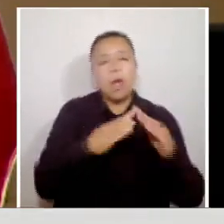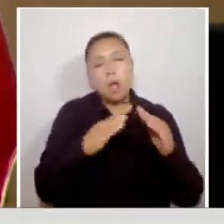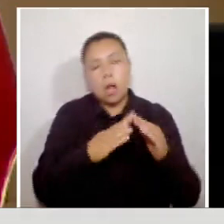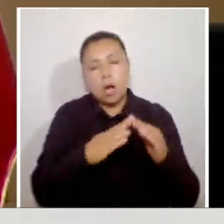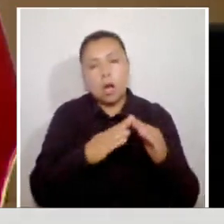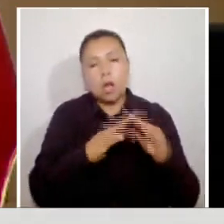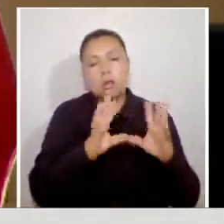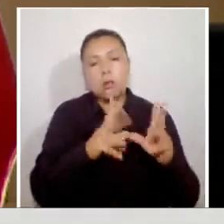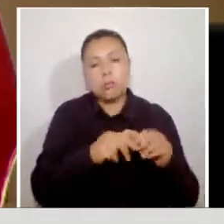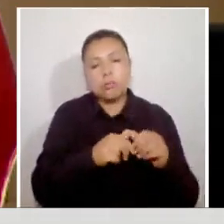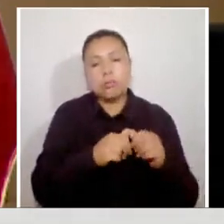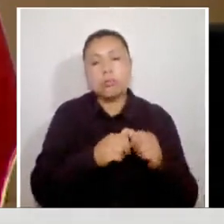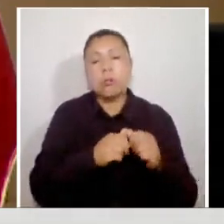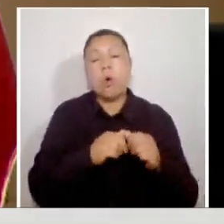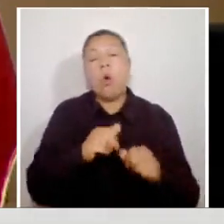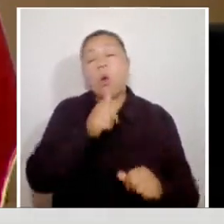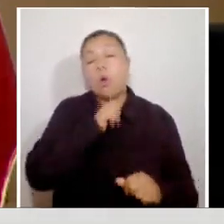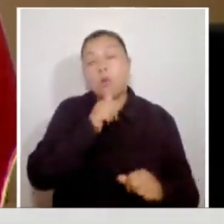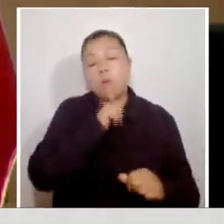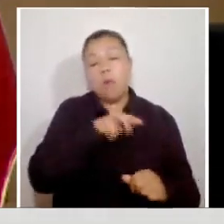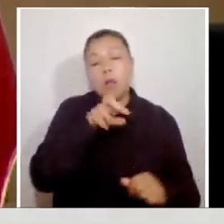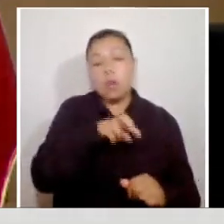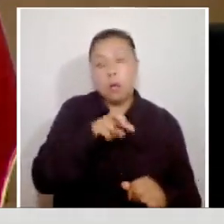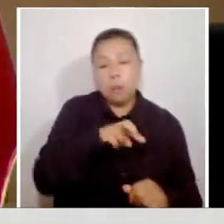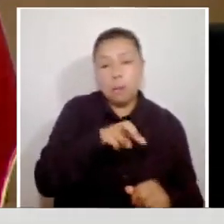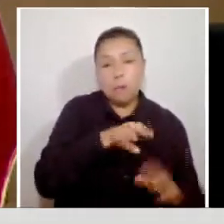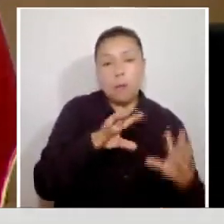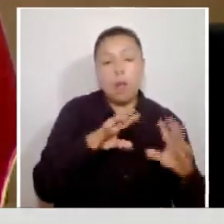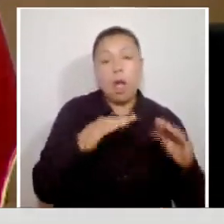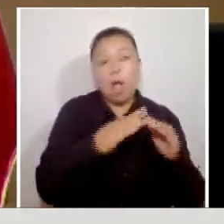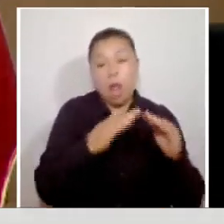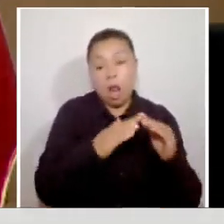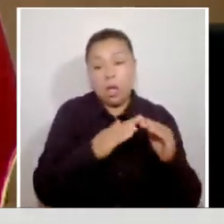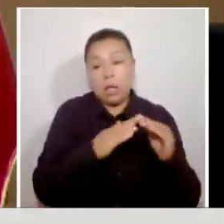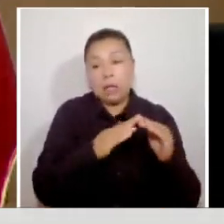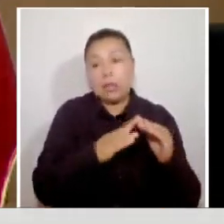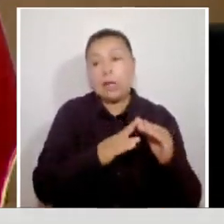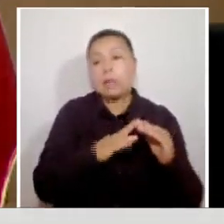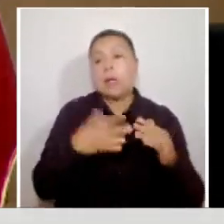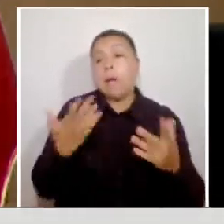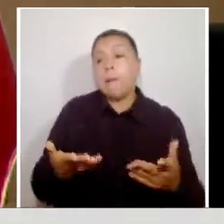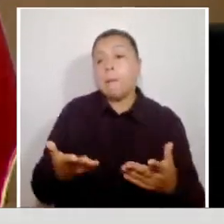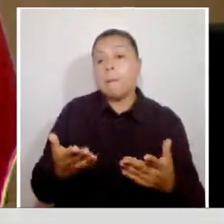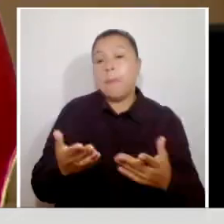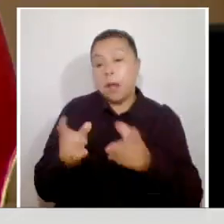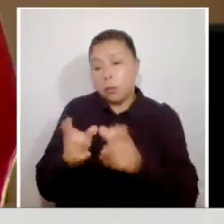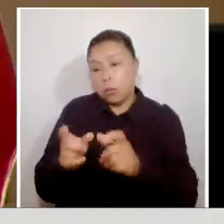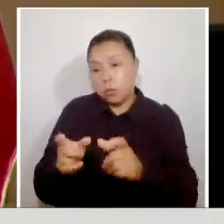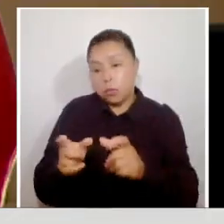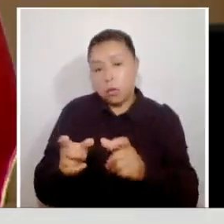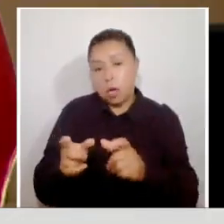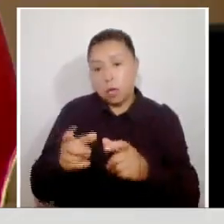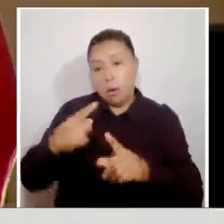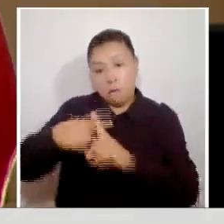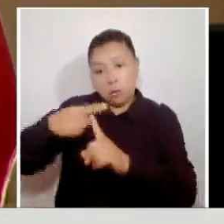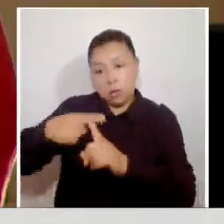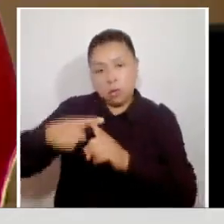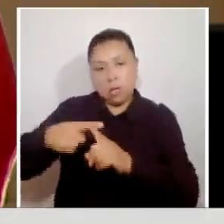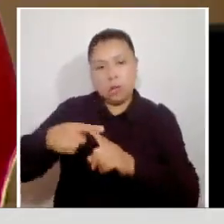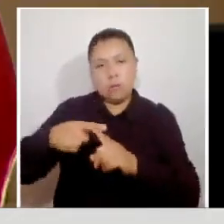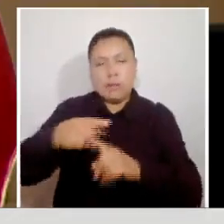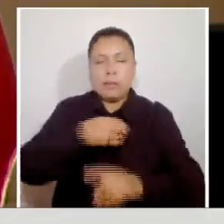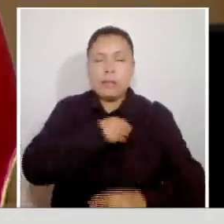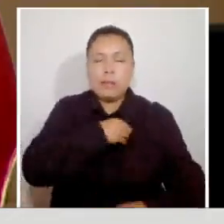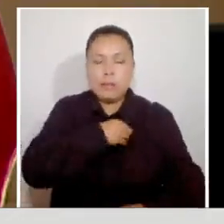referentes masculinos que los puedan articular de manera positiva eso es Lamentablemente un